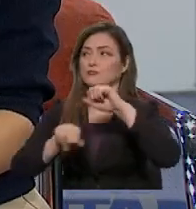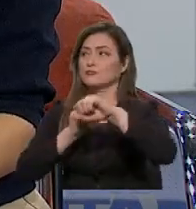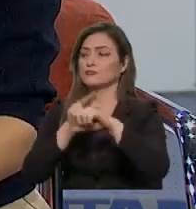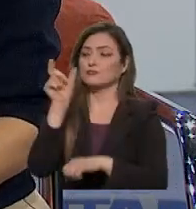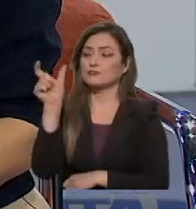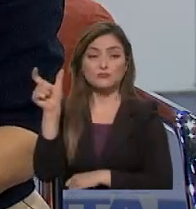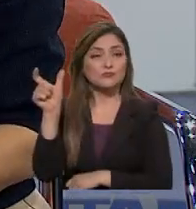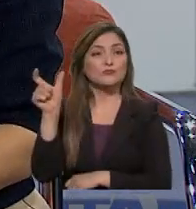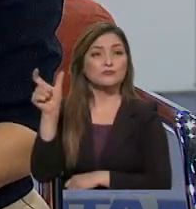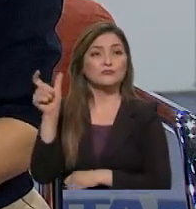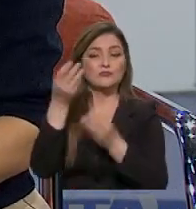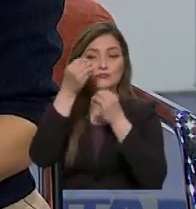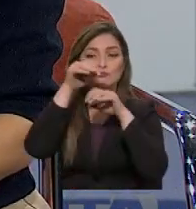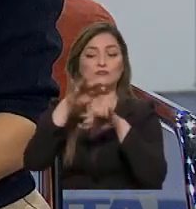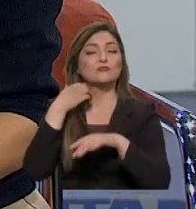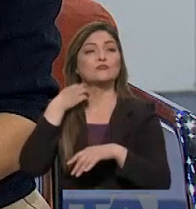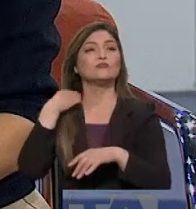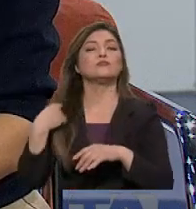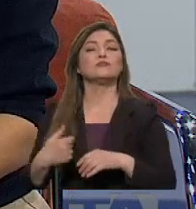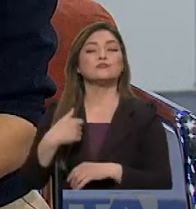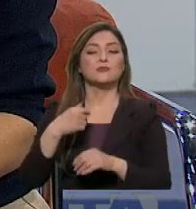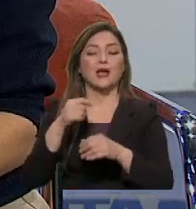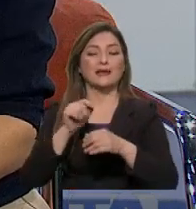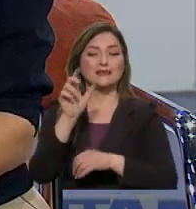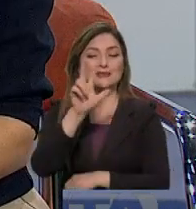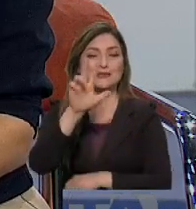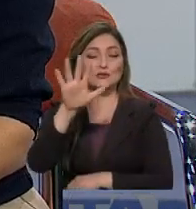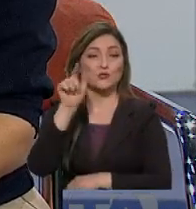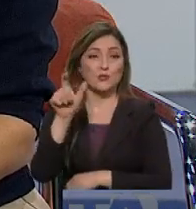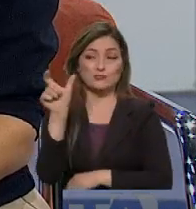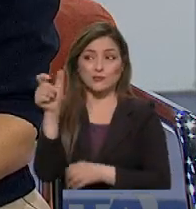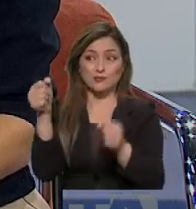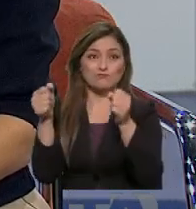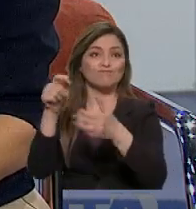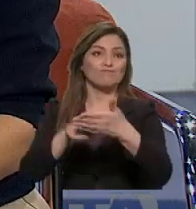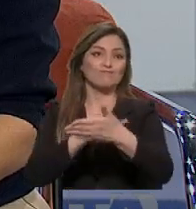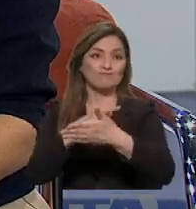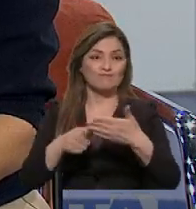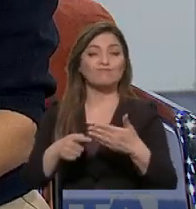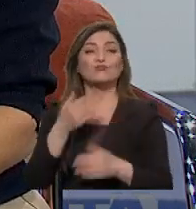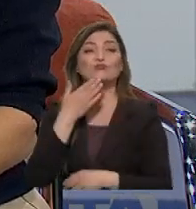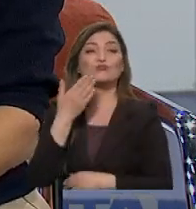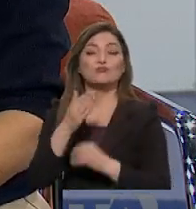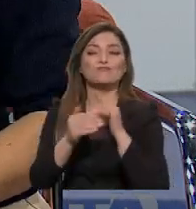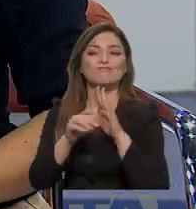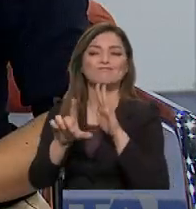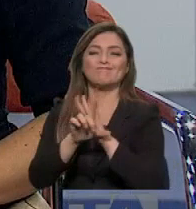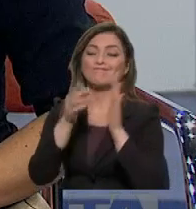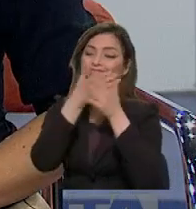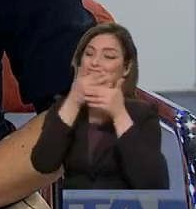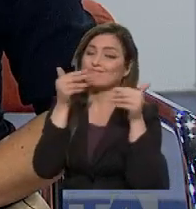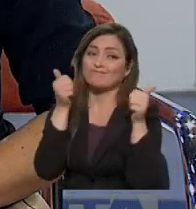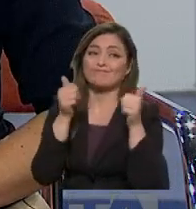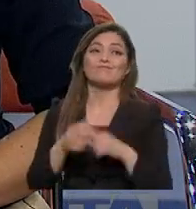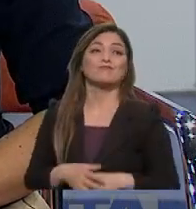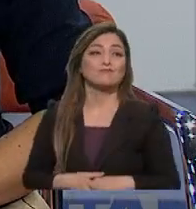de Tránsito informó que se anularon 35.000 licencias de conducir que fueron obtenidas de manera